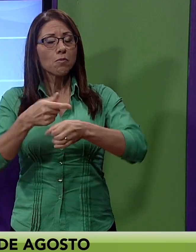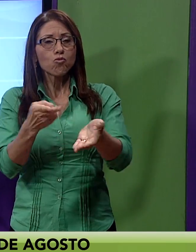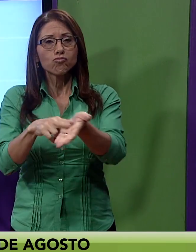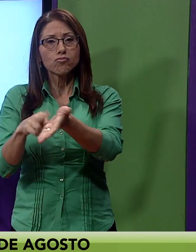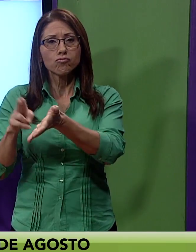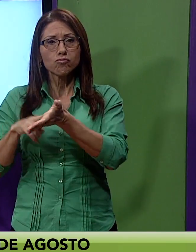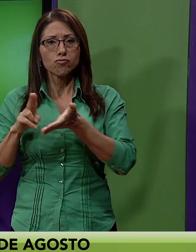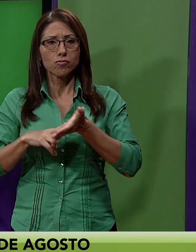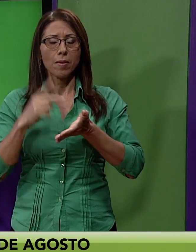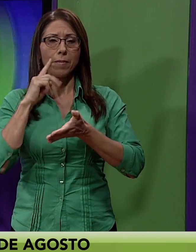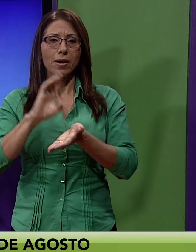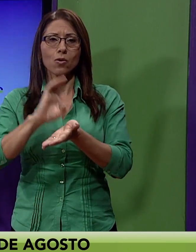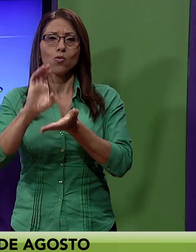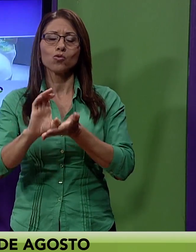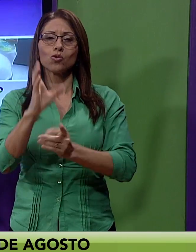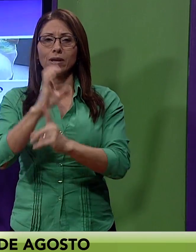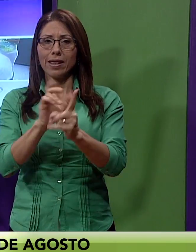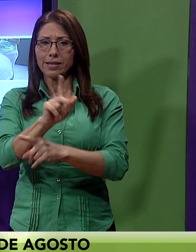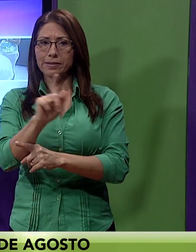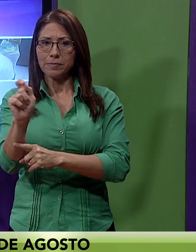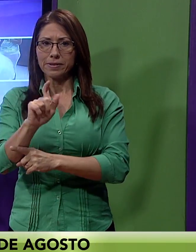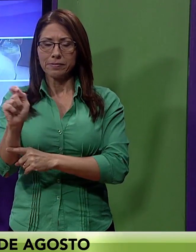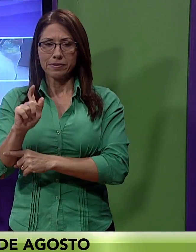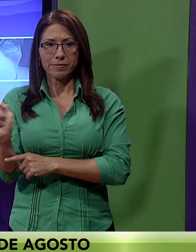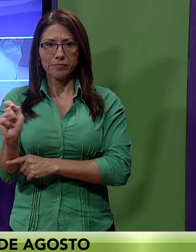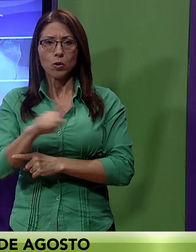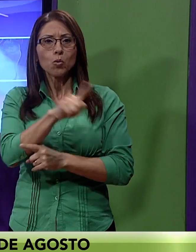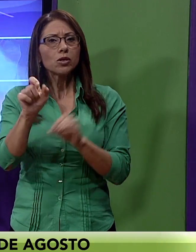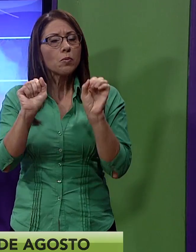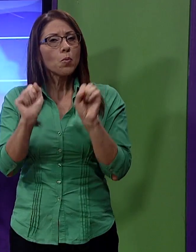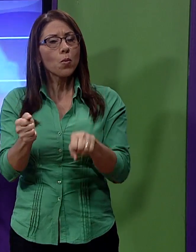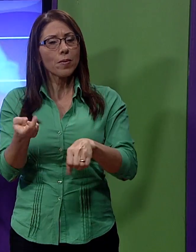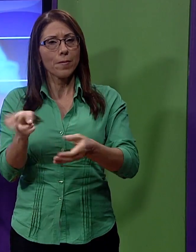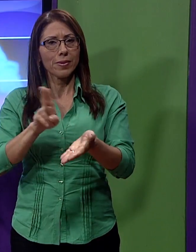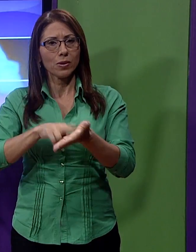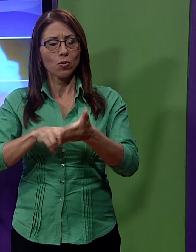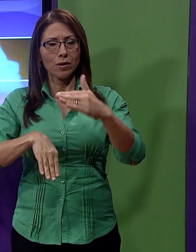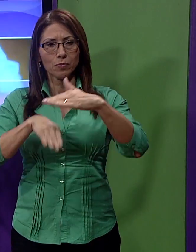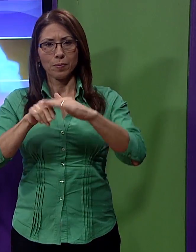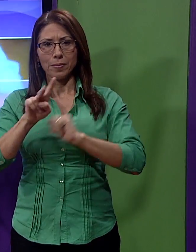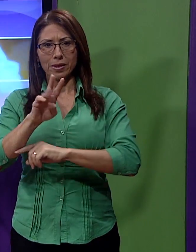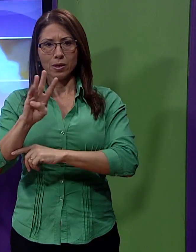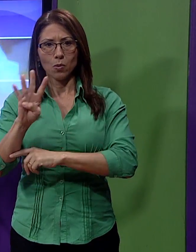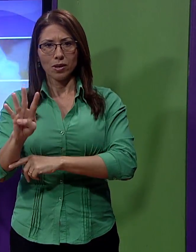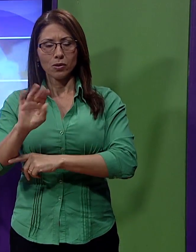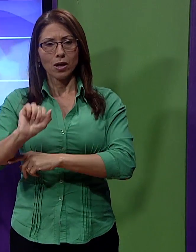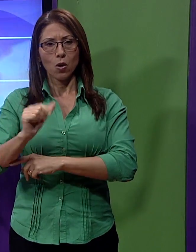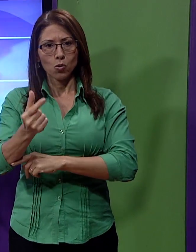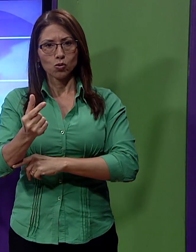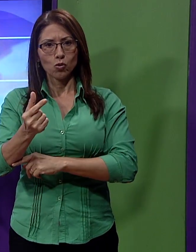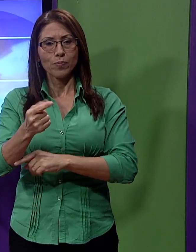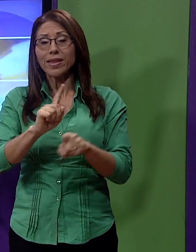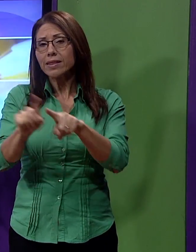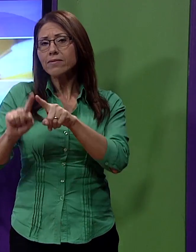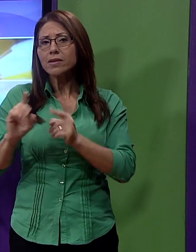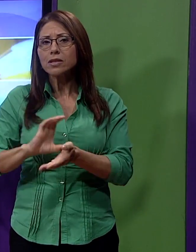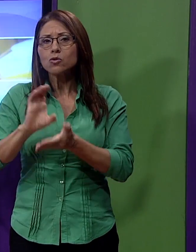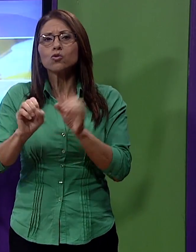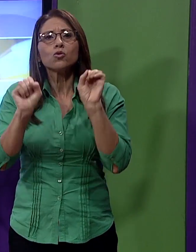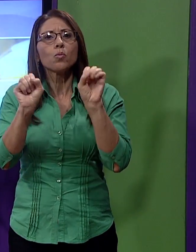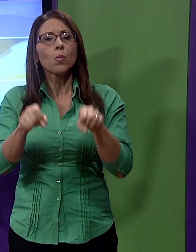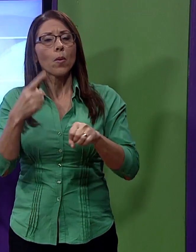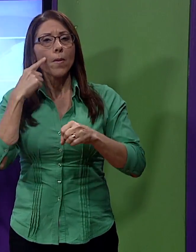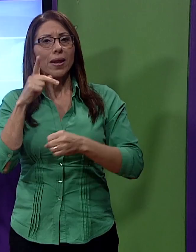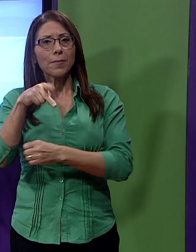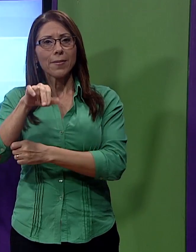sus cursos trimestrales y usted tiene tiempo de matricular hasta el 24 de agosto. Entre la oferta de cursos, usted podrá encontrar